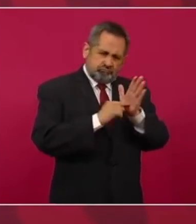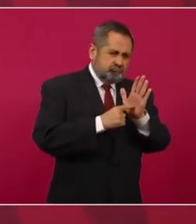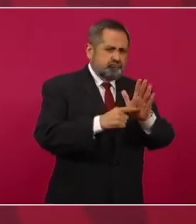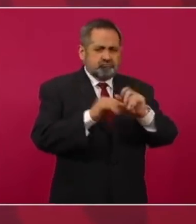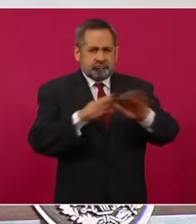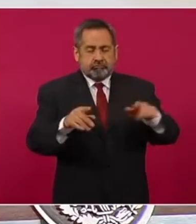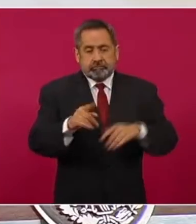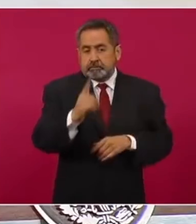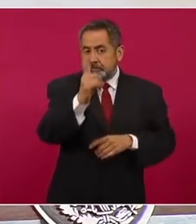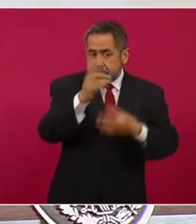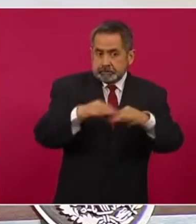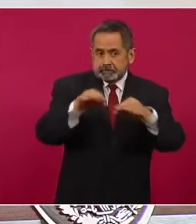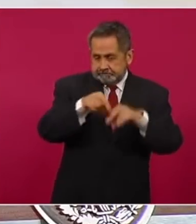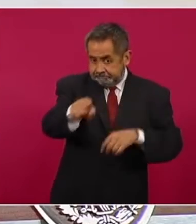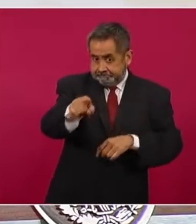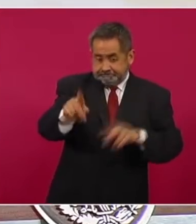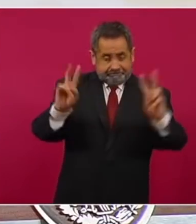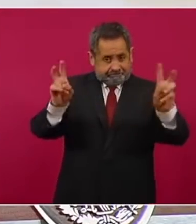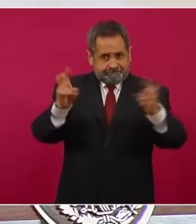porque es muy importante el tema,